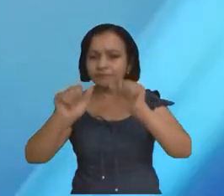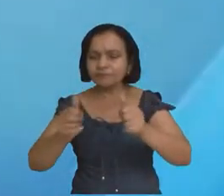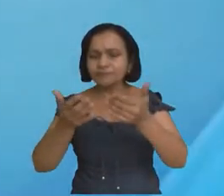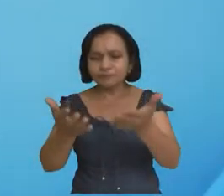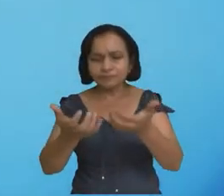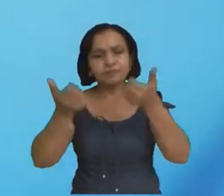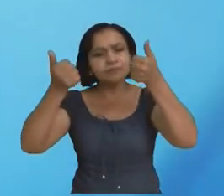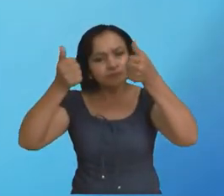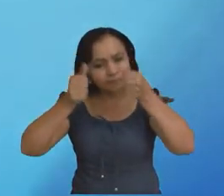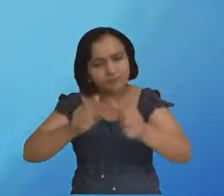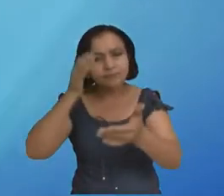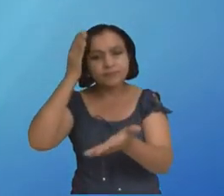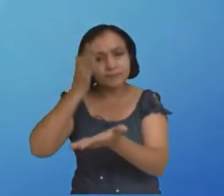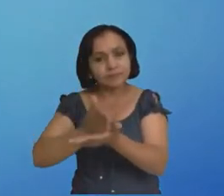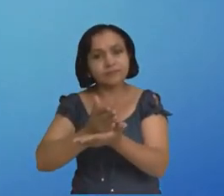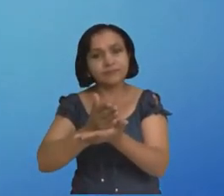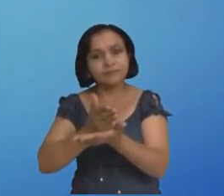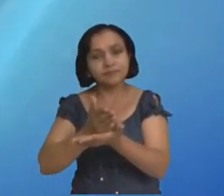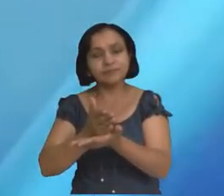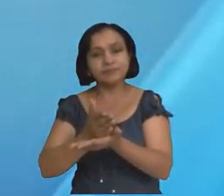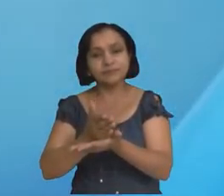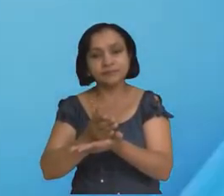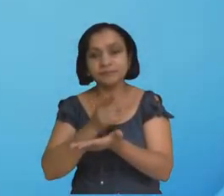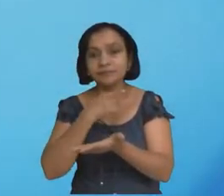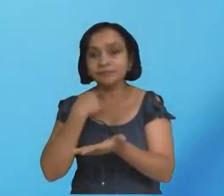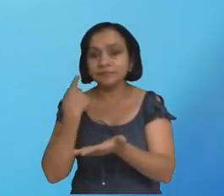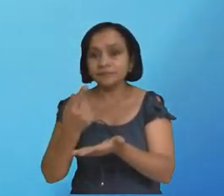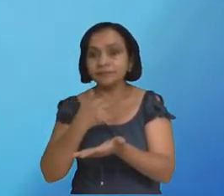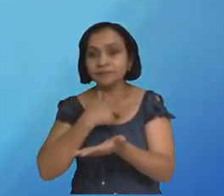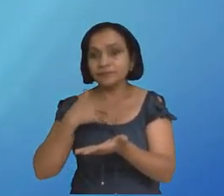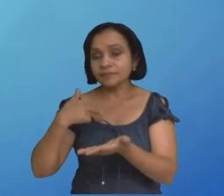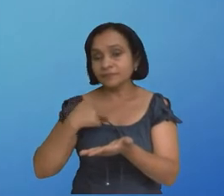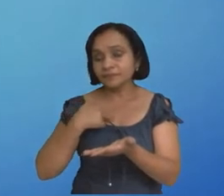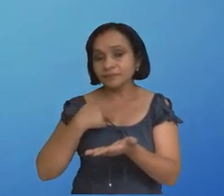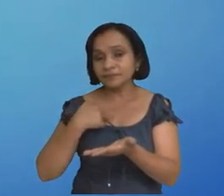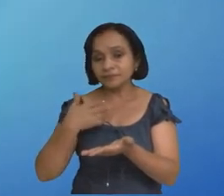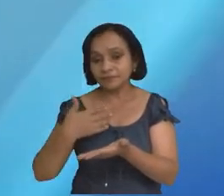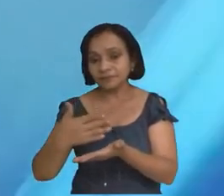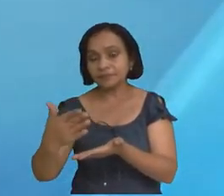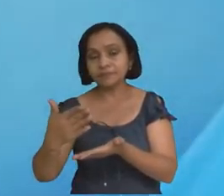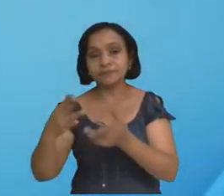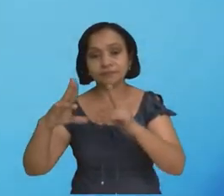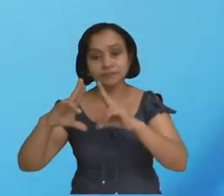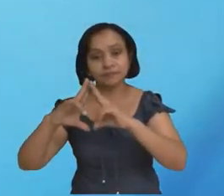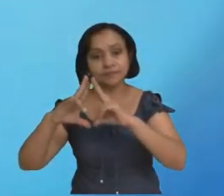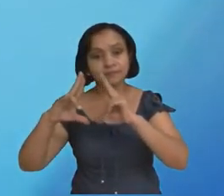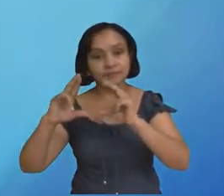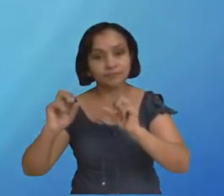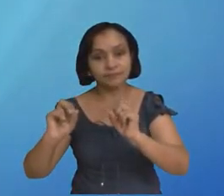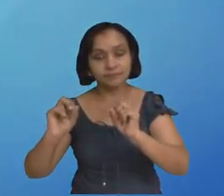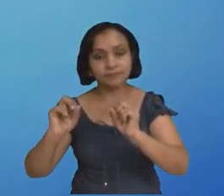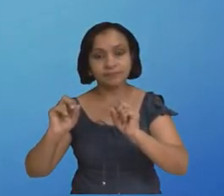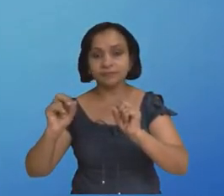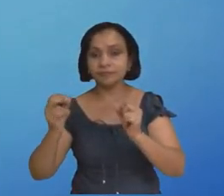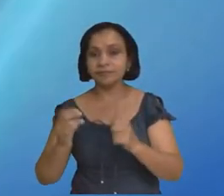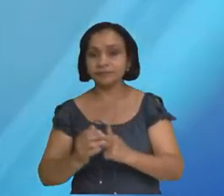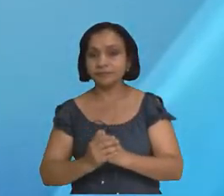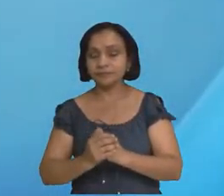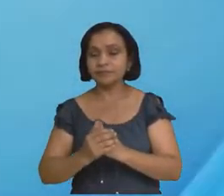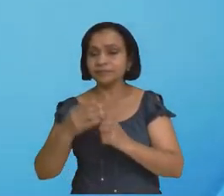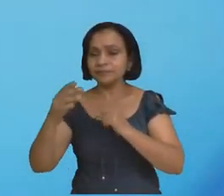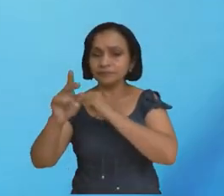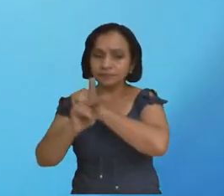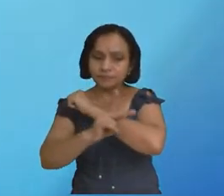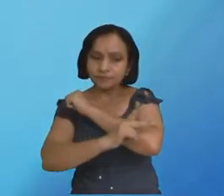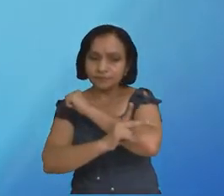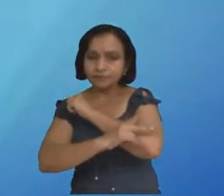determinados a avanzar para que Nicaragua, nuestra patria